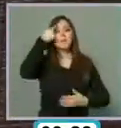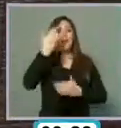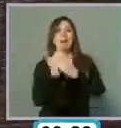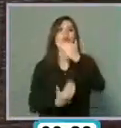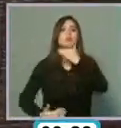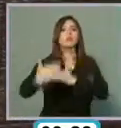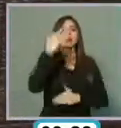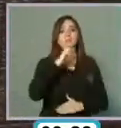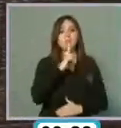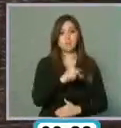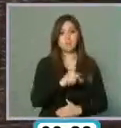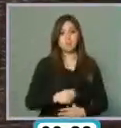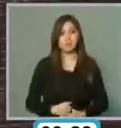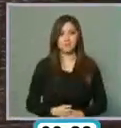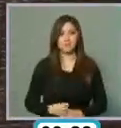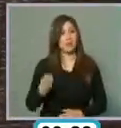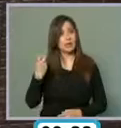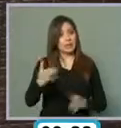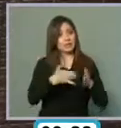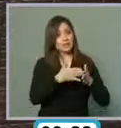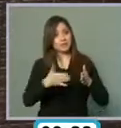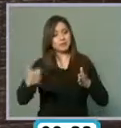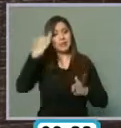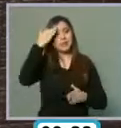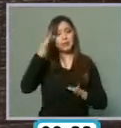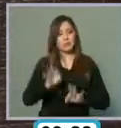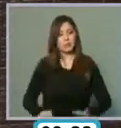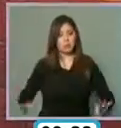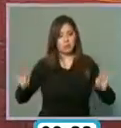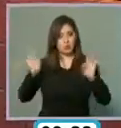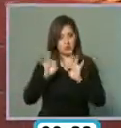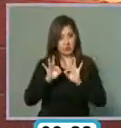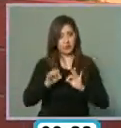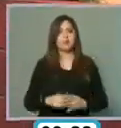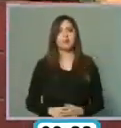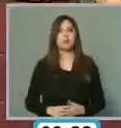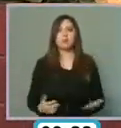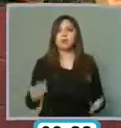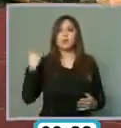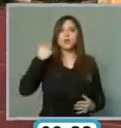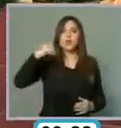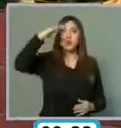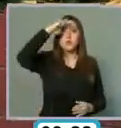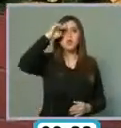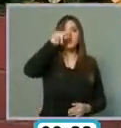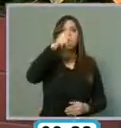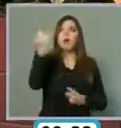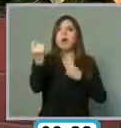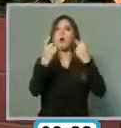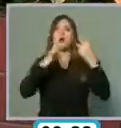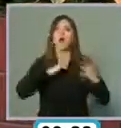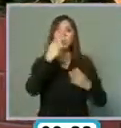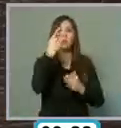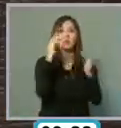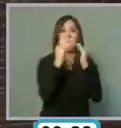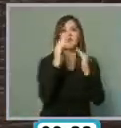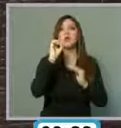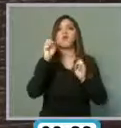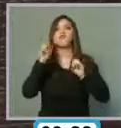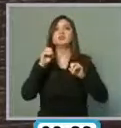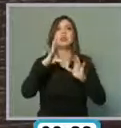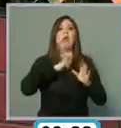momentos maestro. importantes. Yo creo que hay que, pues digo, cualquier calendario, marcar un Así periodo y empezar, digo, sabiendo esto